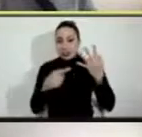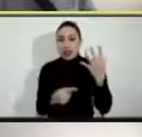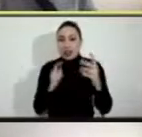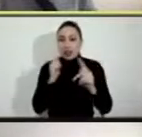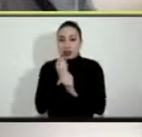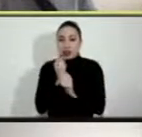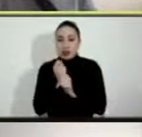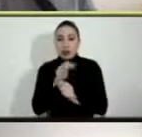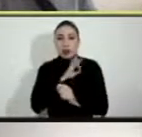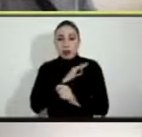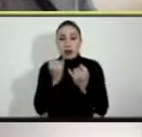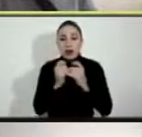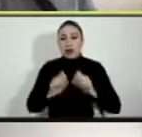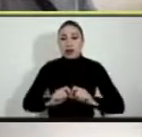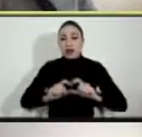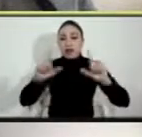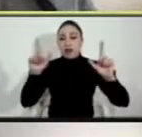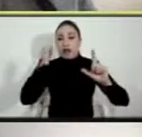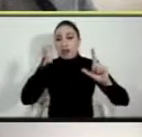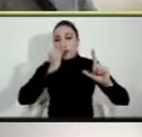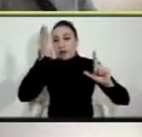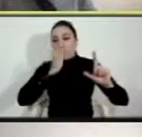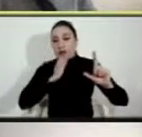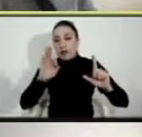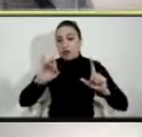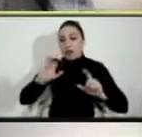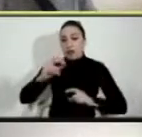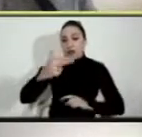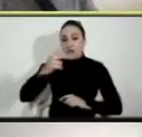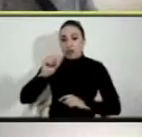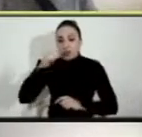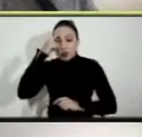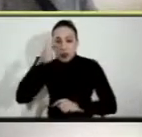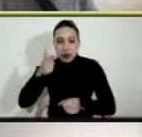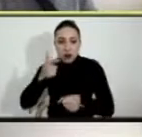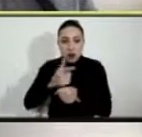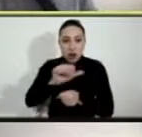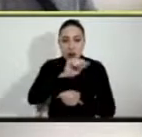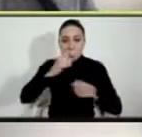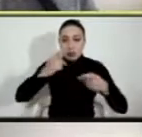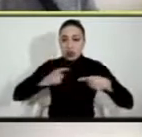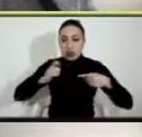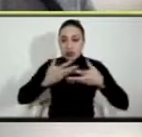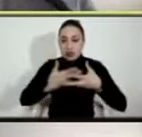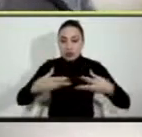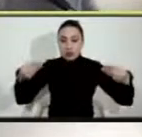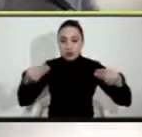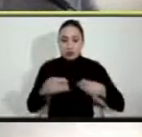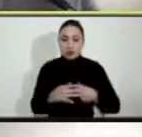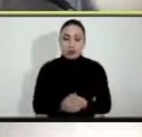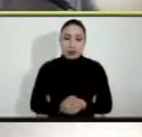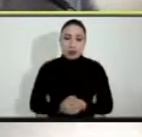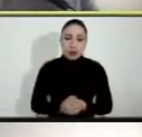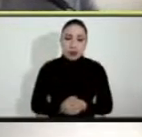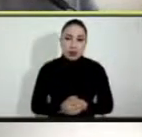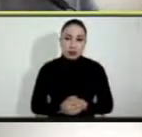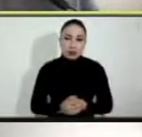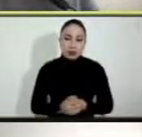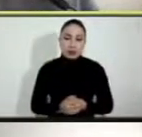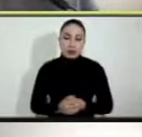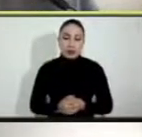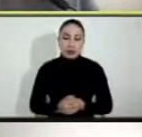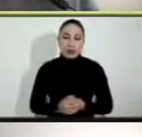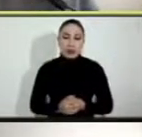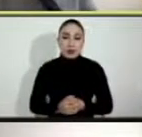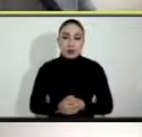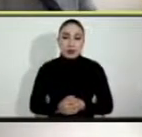difusión de las fichas de identificación de personas desaparecidas. En el tenor, consideramos la modificación